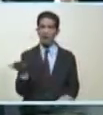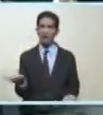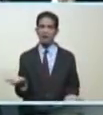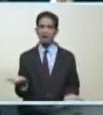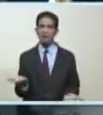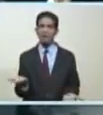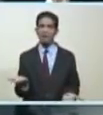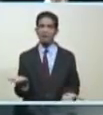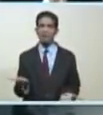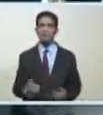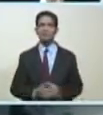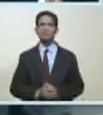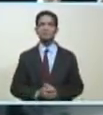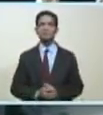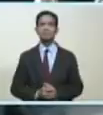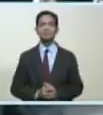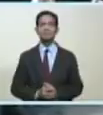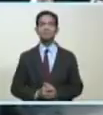En esas condiciones,